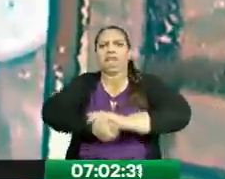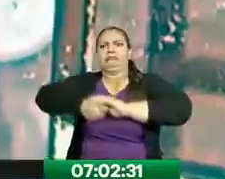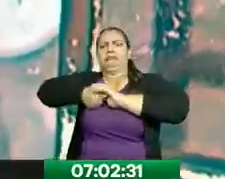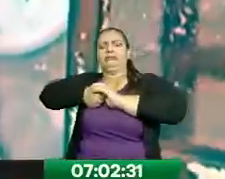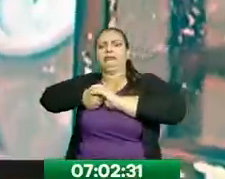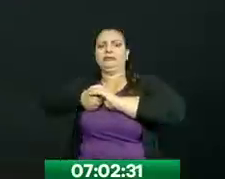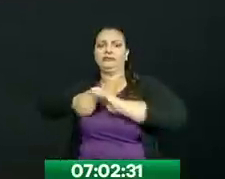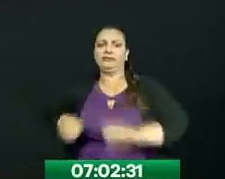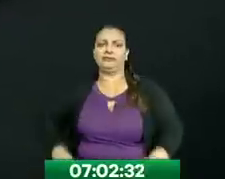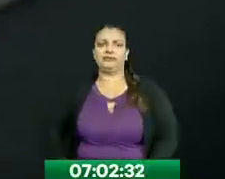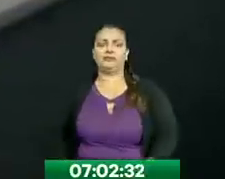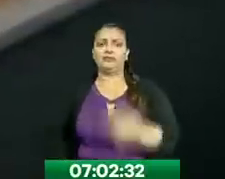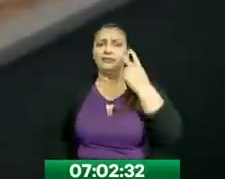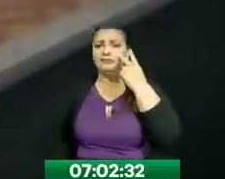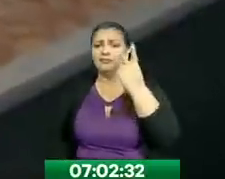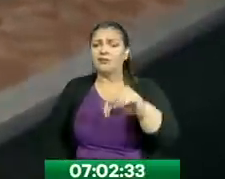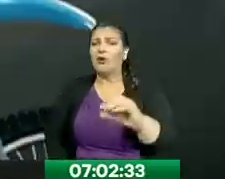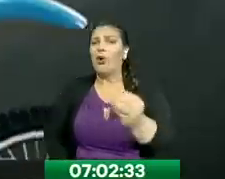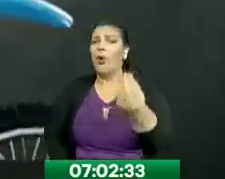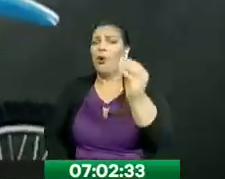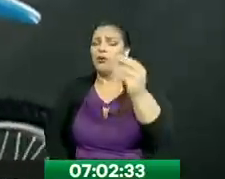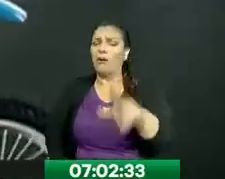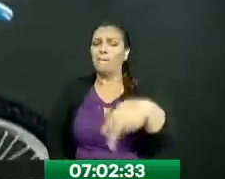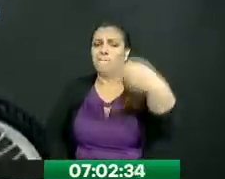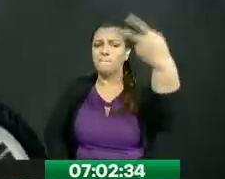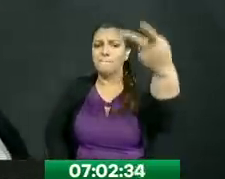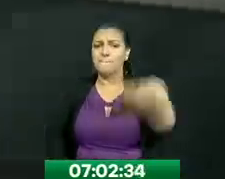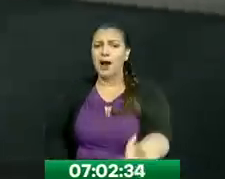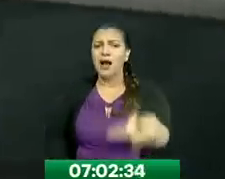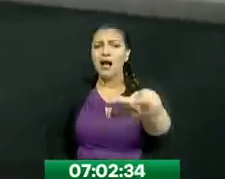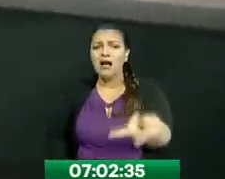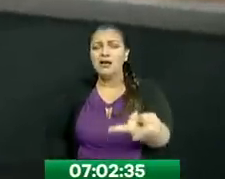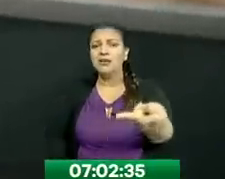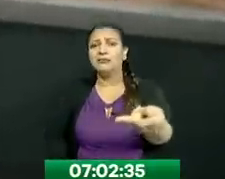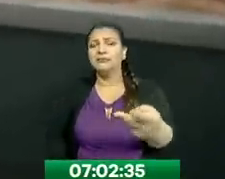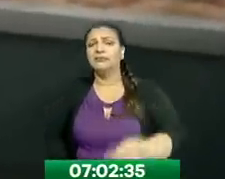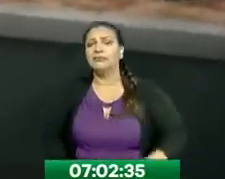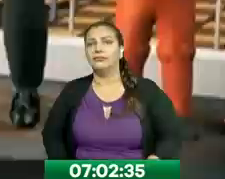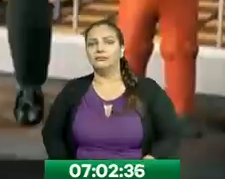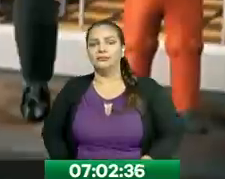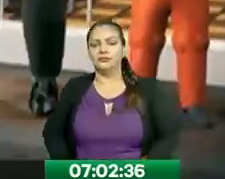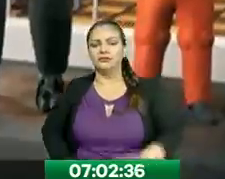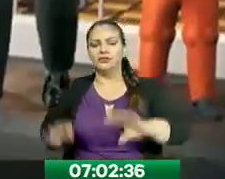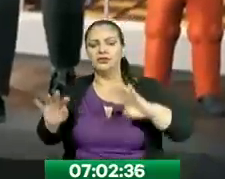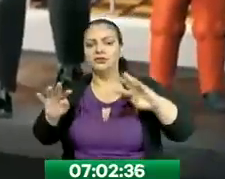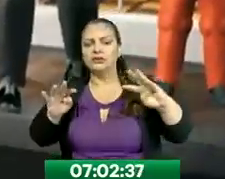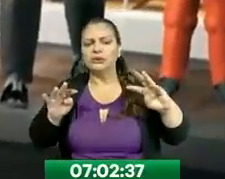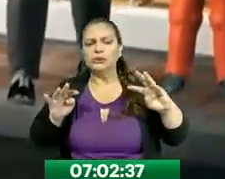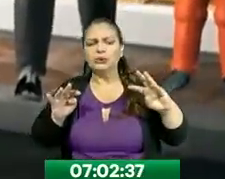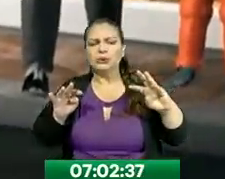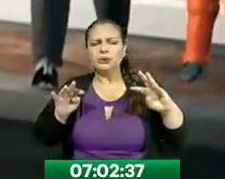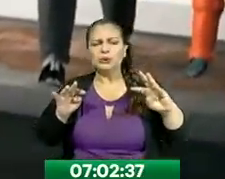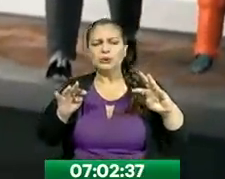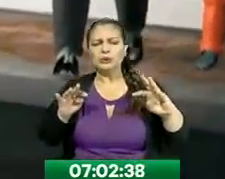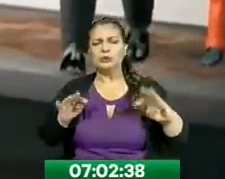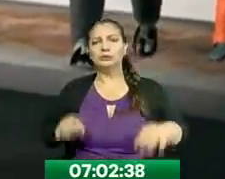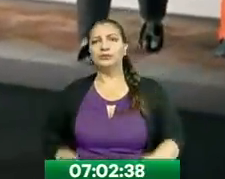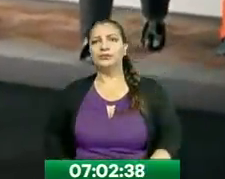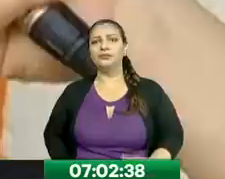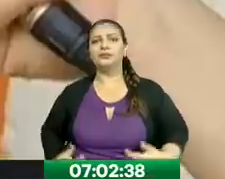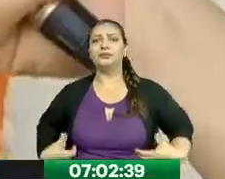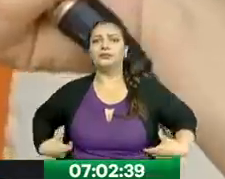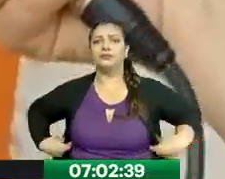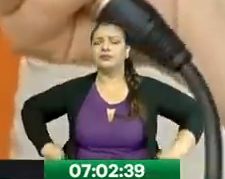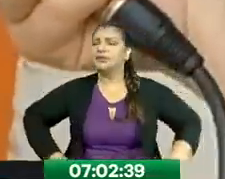seguridad quienes observaron se quedaron atónitos al ver la escena que duró segundos y éste para nada el mataba